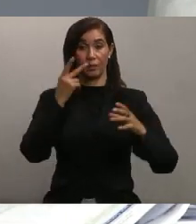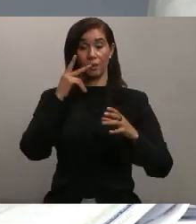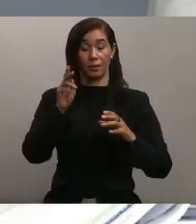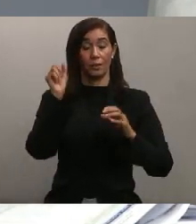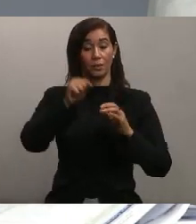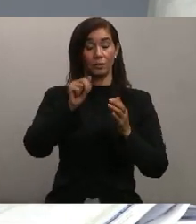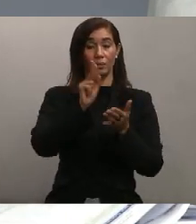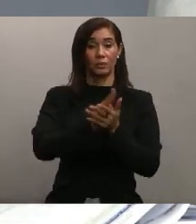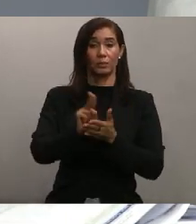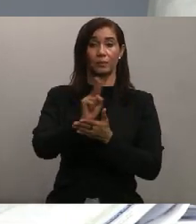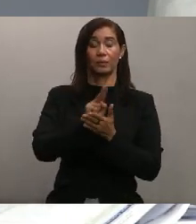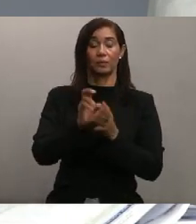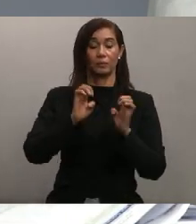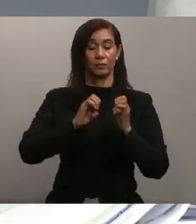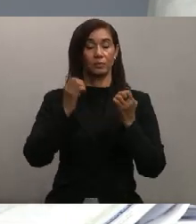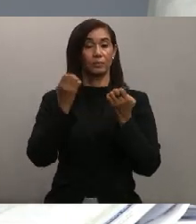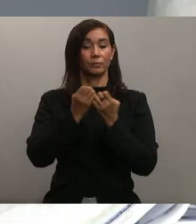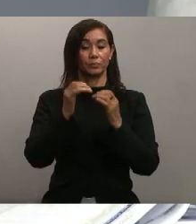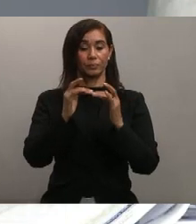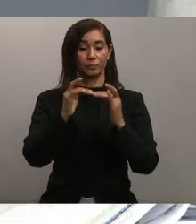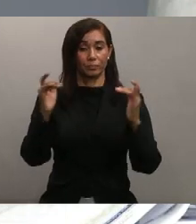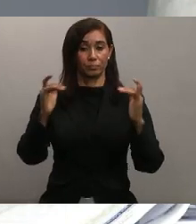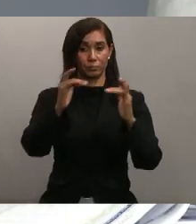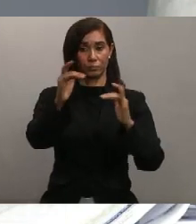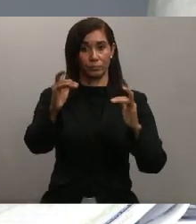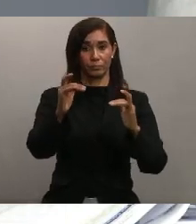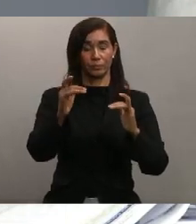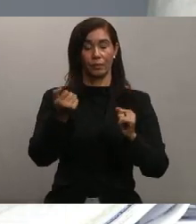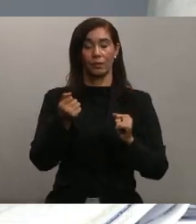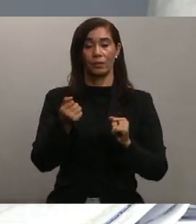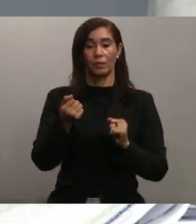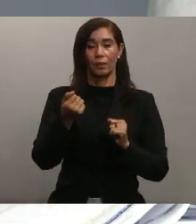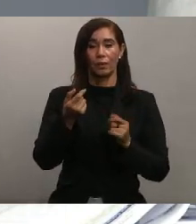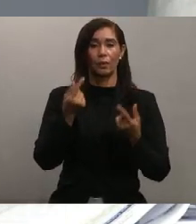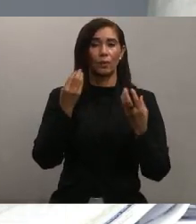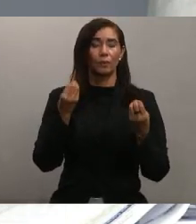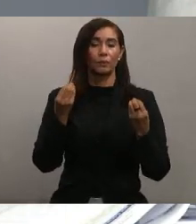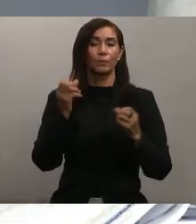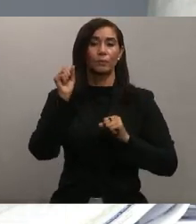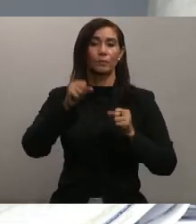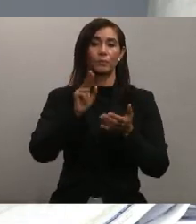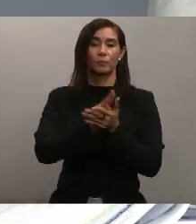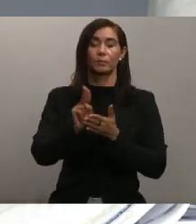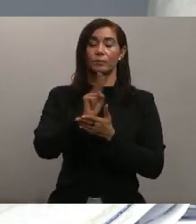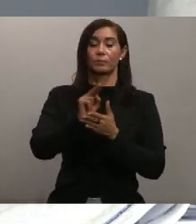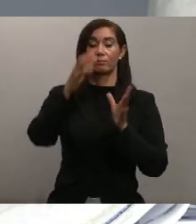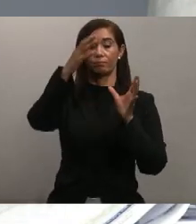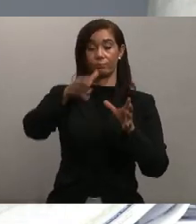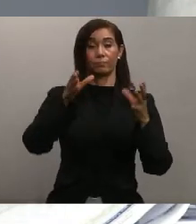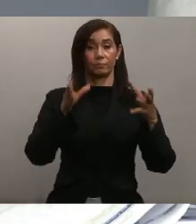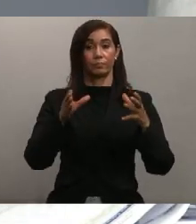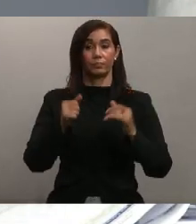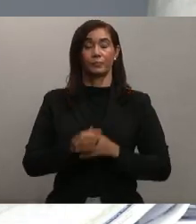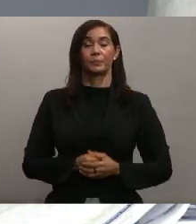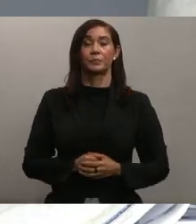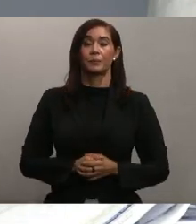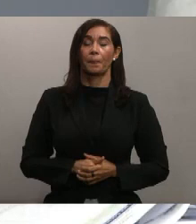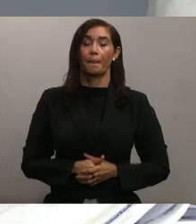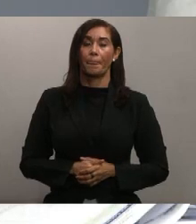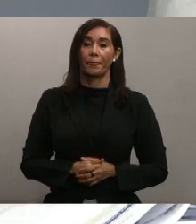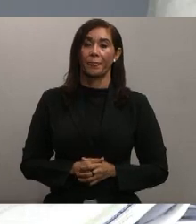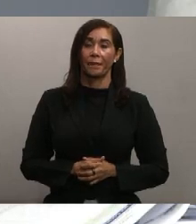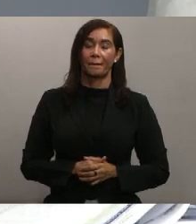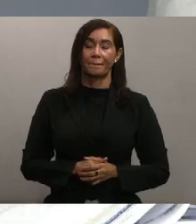veremos con los equipos de habilitación el mejor uso que podamos hacer de esa instalación.